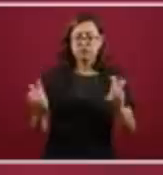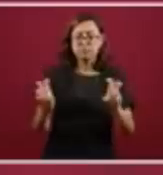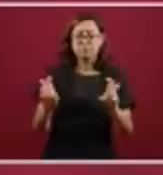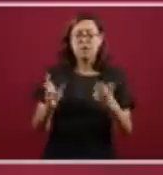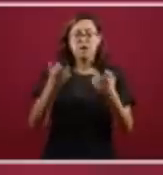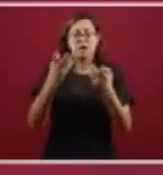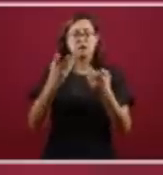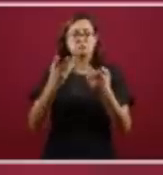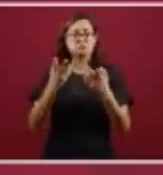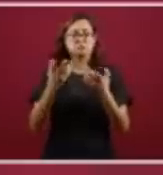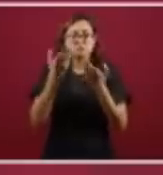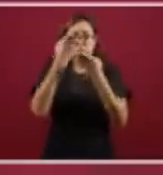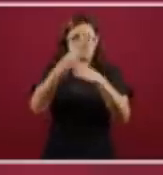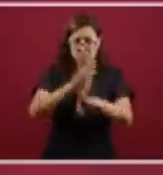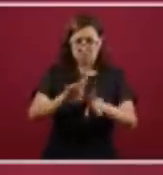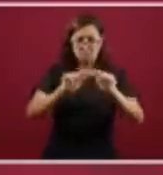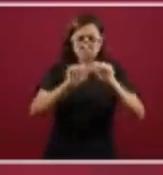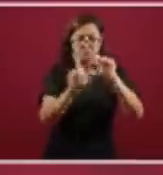nacional